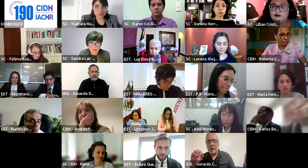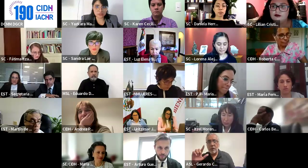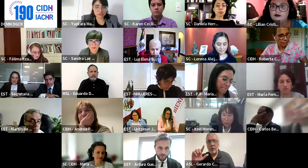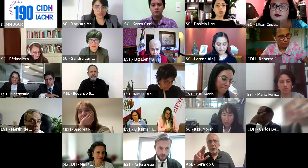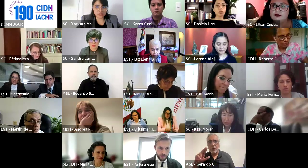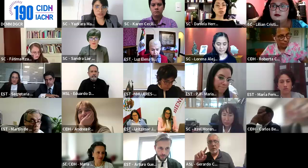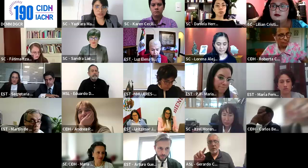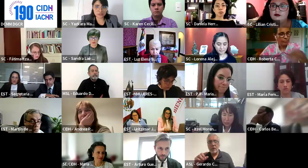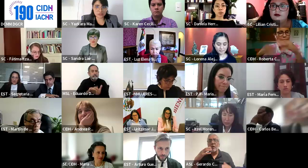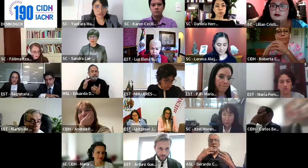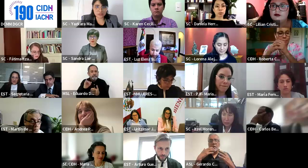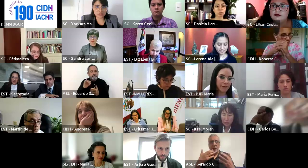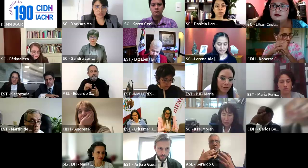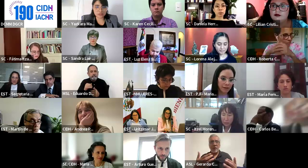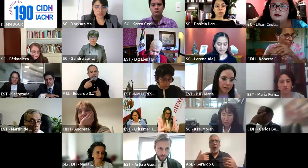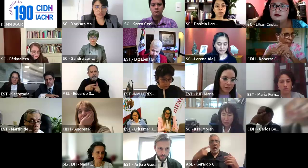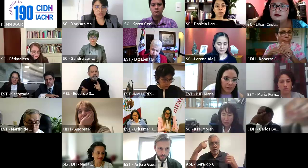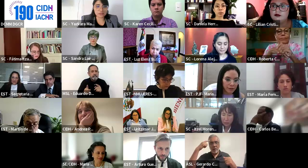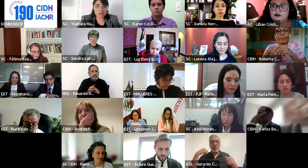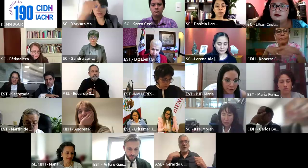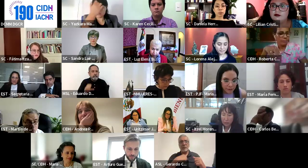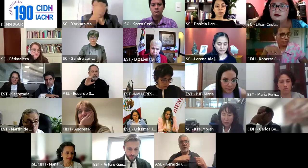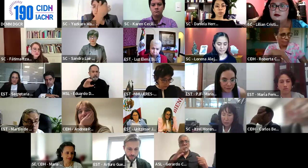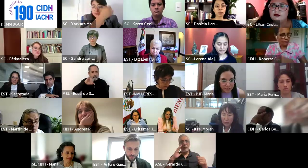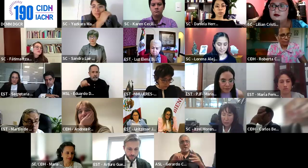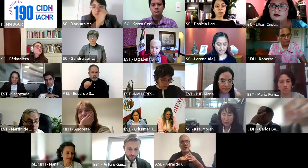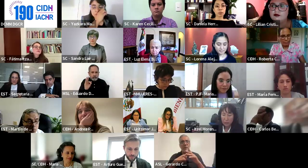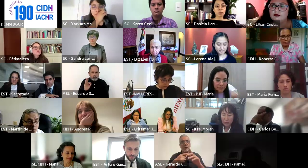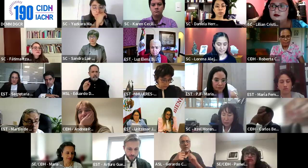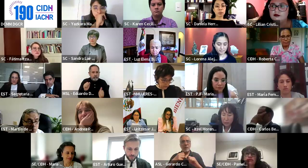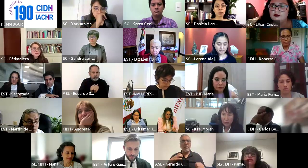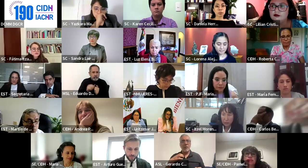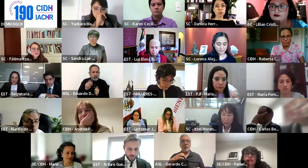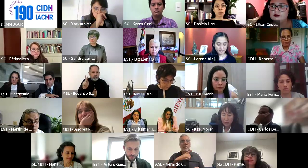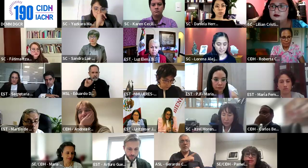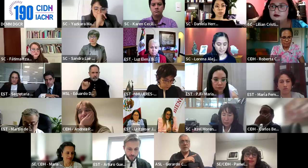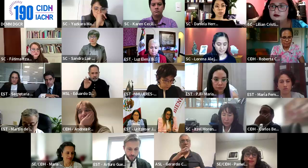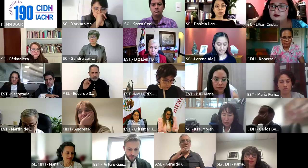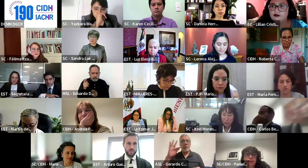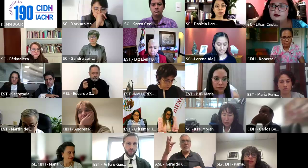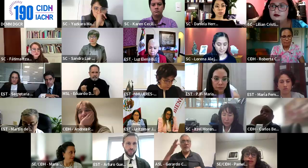Gracias. Vamos a empezar, por favor, con el Consejo de la Judicatura Federal, con el Poder Judicial, por favor.